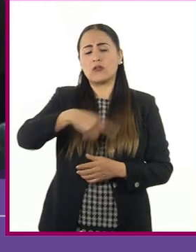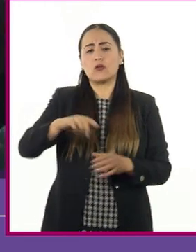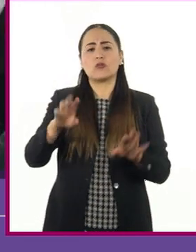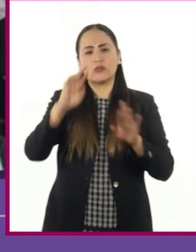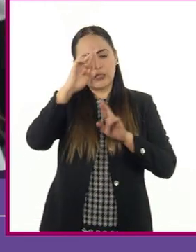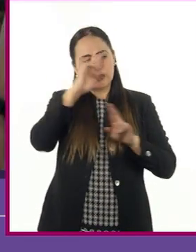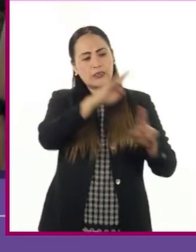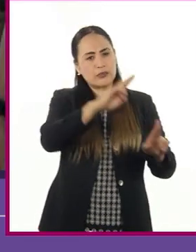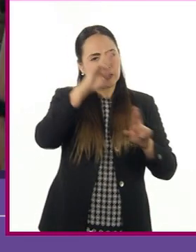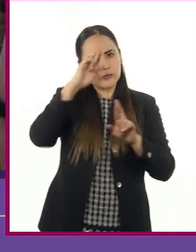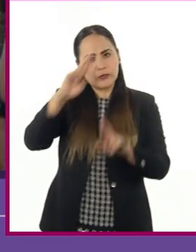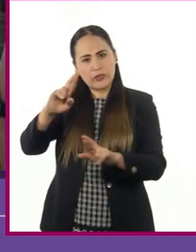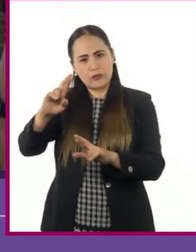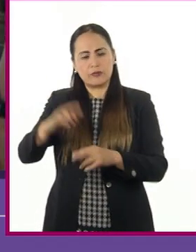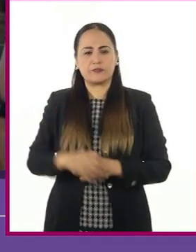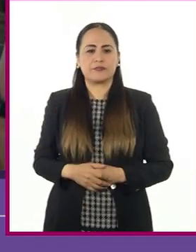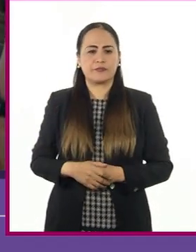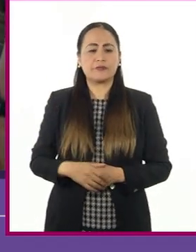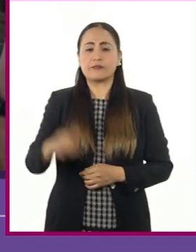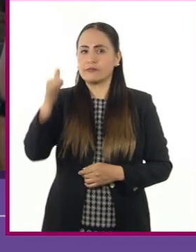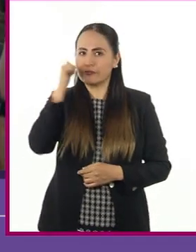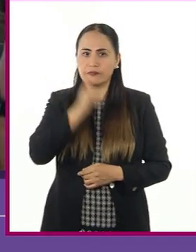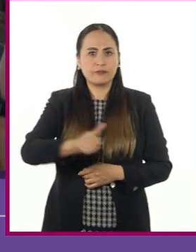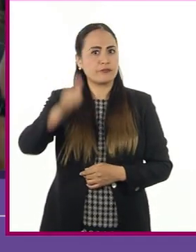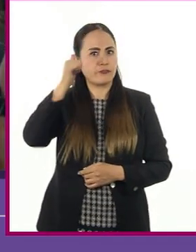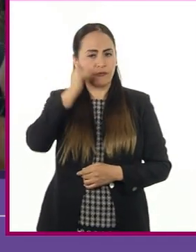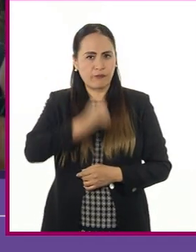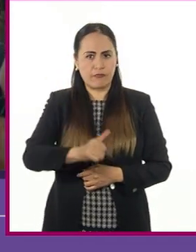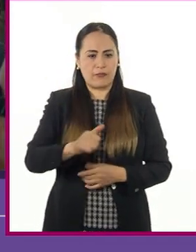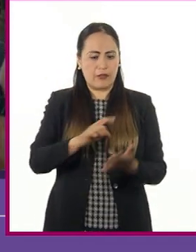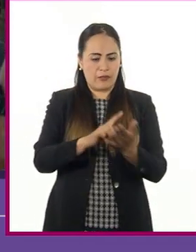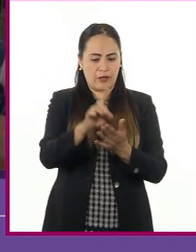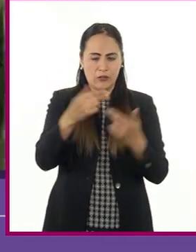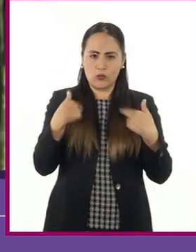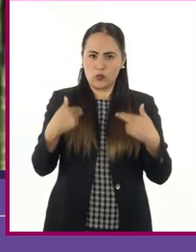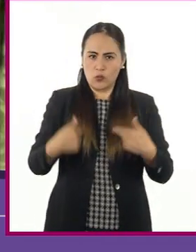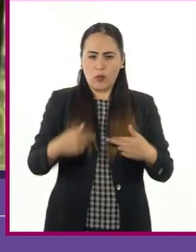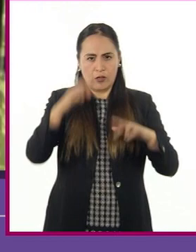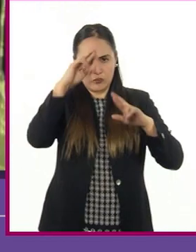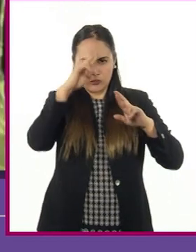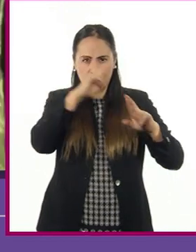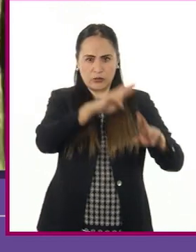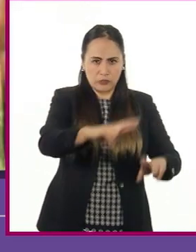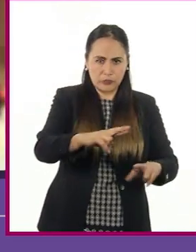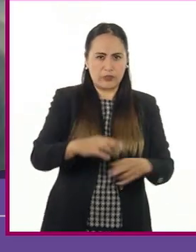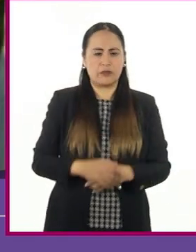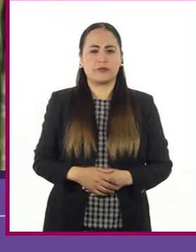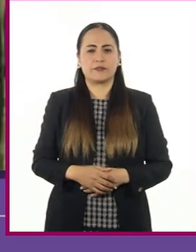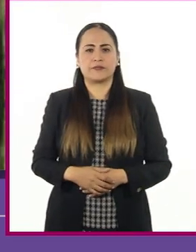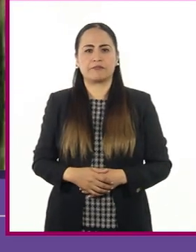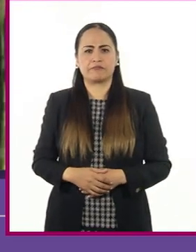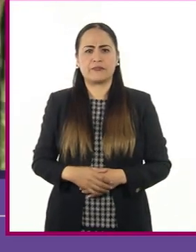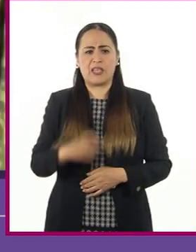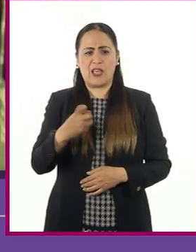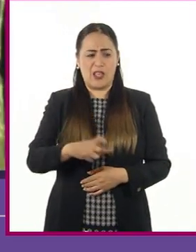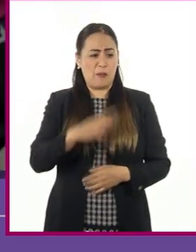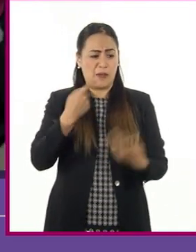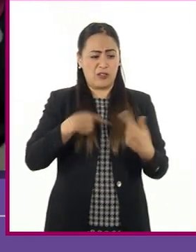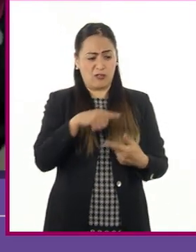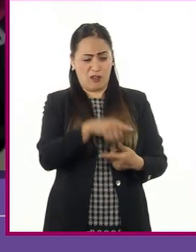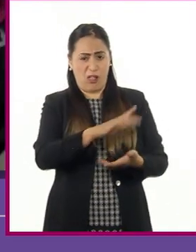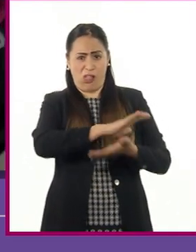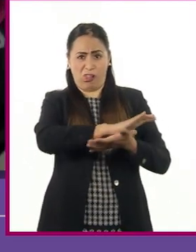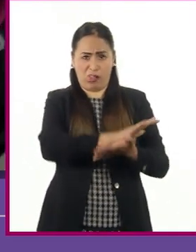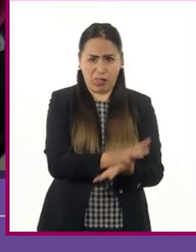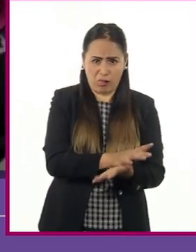servidores públicos, cuidando en todo momento los derechos humanos. Su trato debe estar libre de discriminación